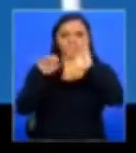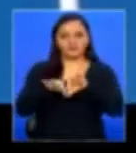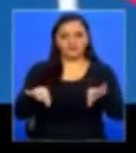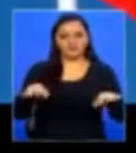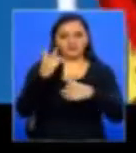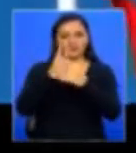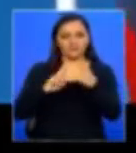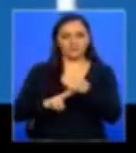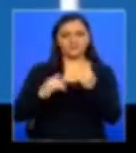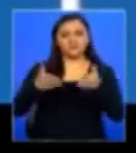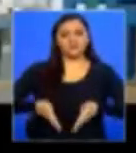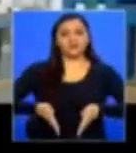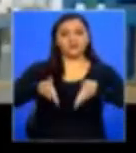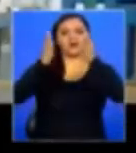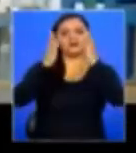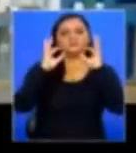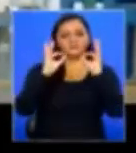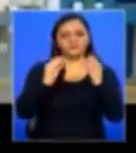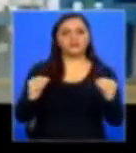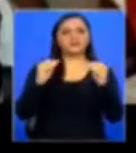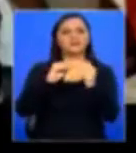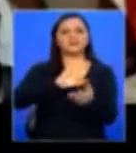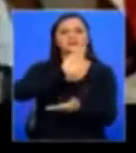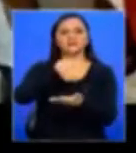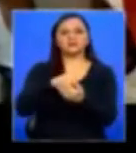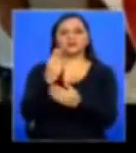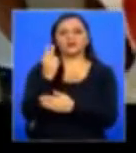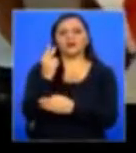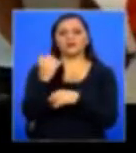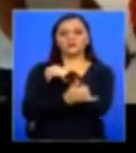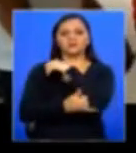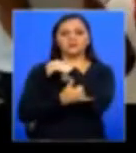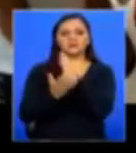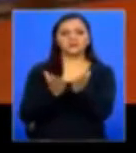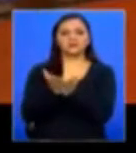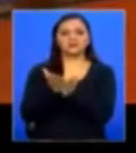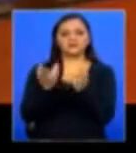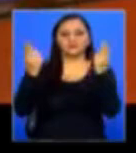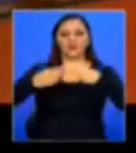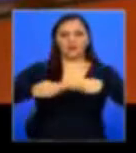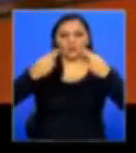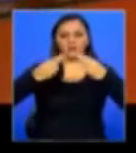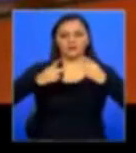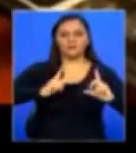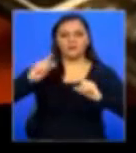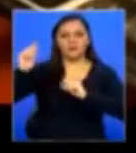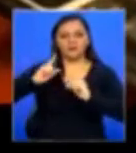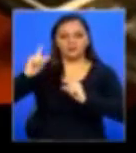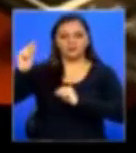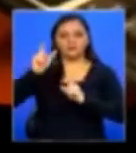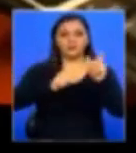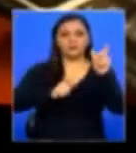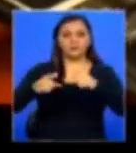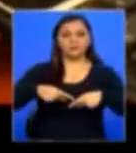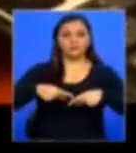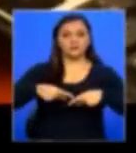Aquí funciona el Centro Binacional de Atención, que facilita los servicios de aduana, migración, para los